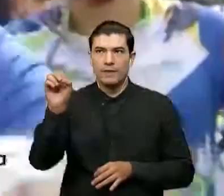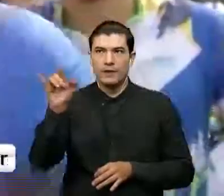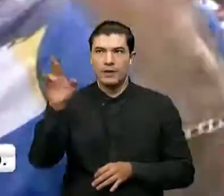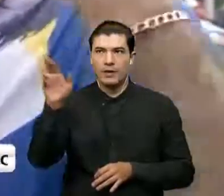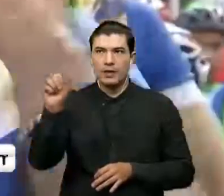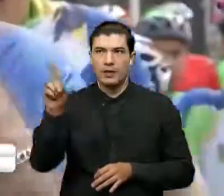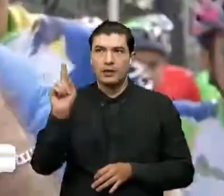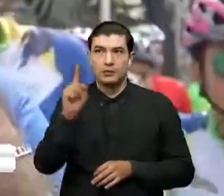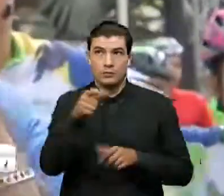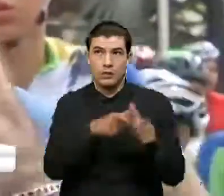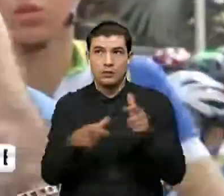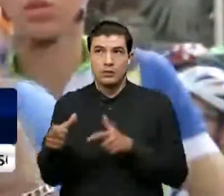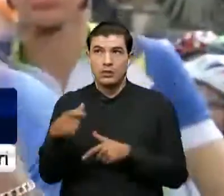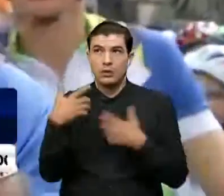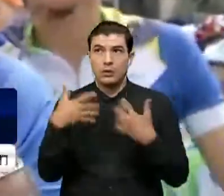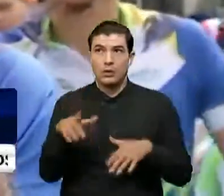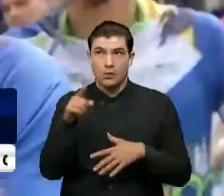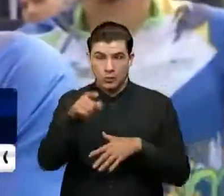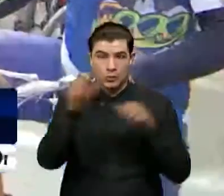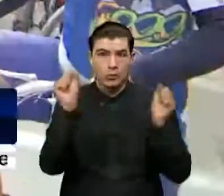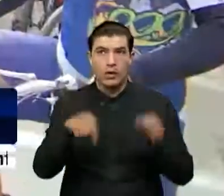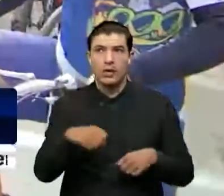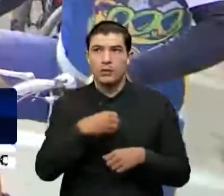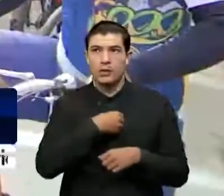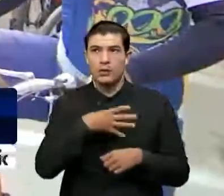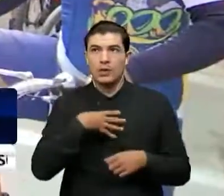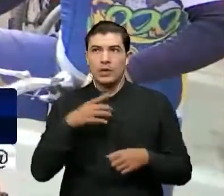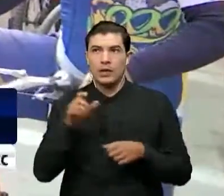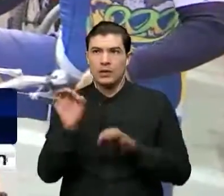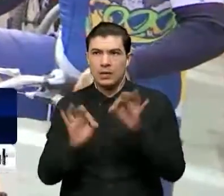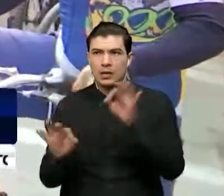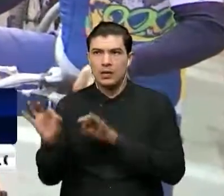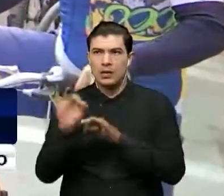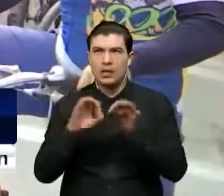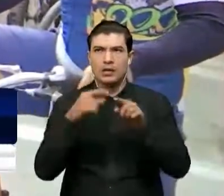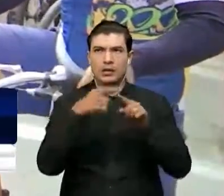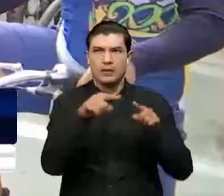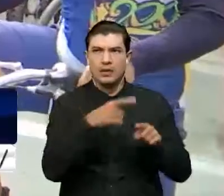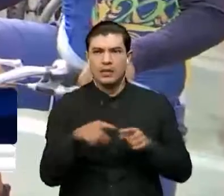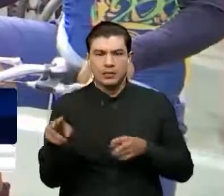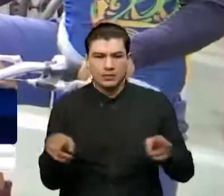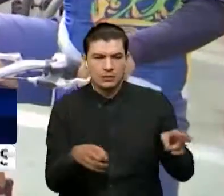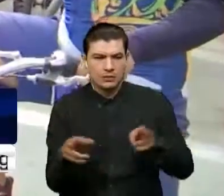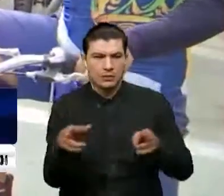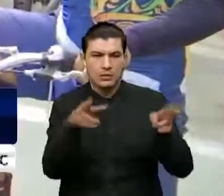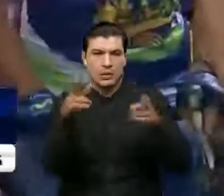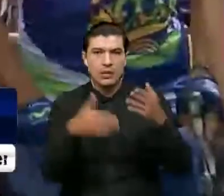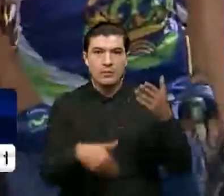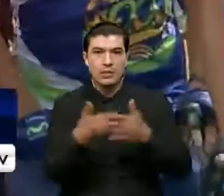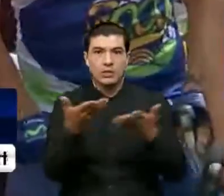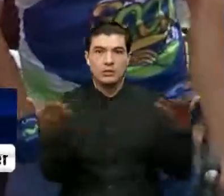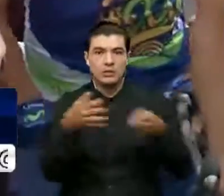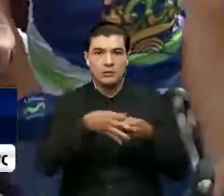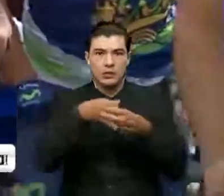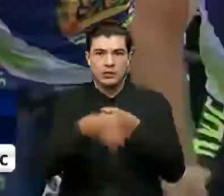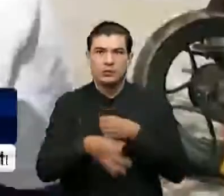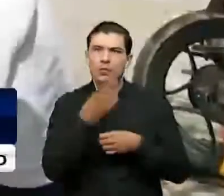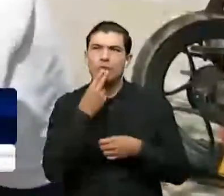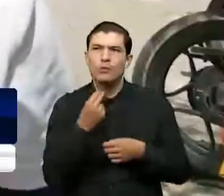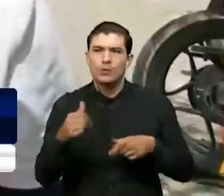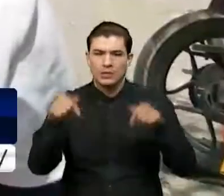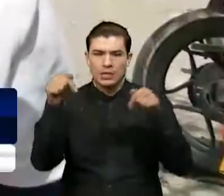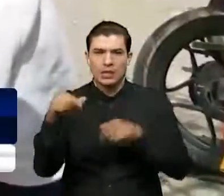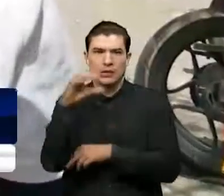tendrán la oportunidad de pedalear en la bici ruta que organiza este domingo y de florida y que tendrá diferentes tramos de ascenso partiendo desde el municipio de dulce de colombia